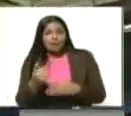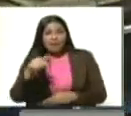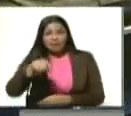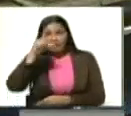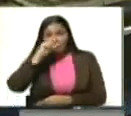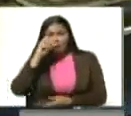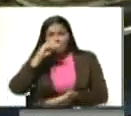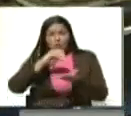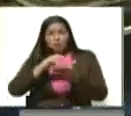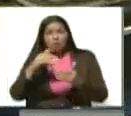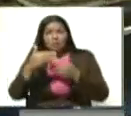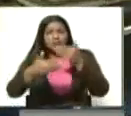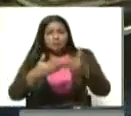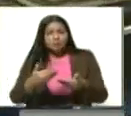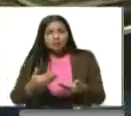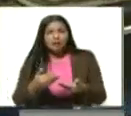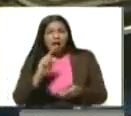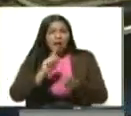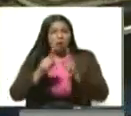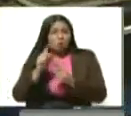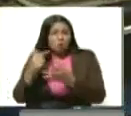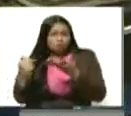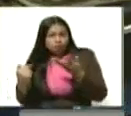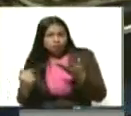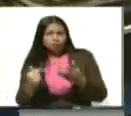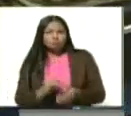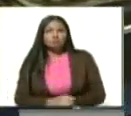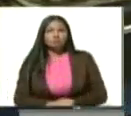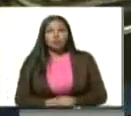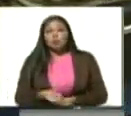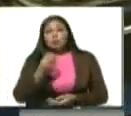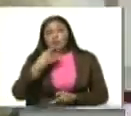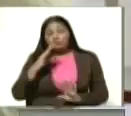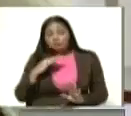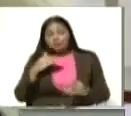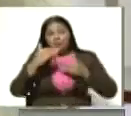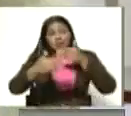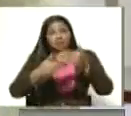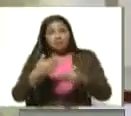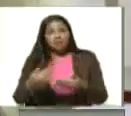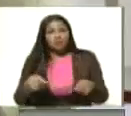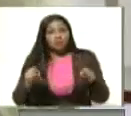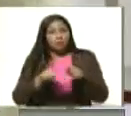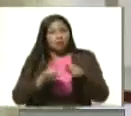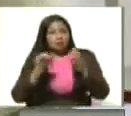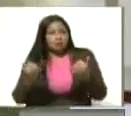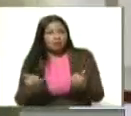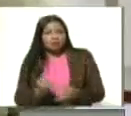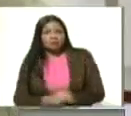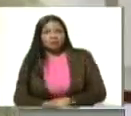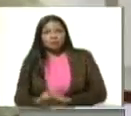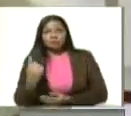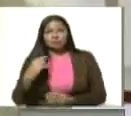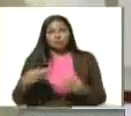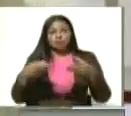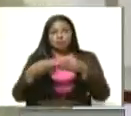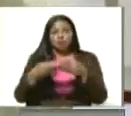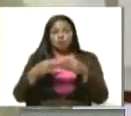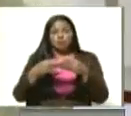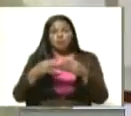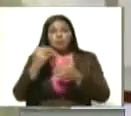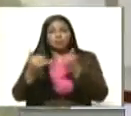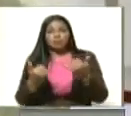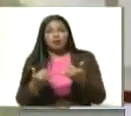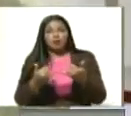año, diputada, adelantar o avanzar en alguna de esas leyes que están previstas? Bueno, se está avanzando en ese tema, puesto que tenemos una mesa de la subcomisión